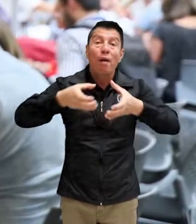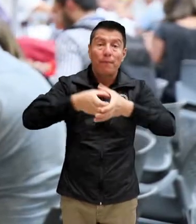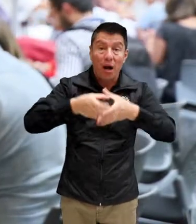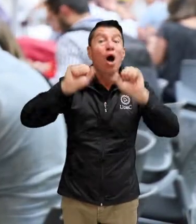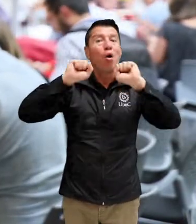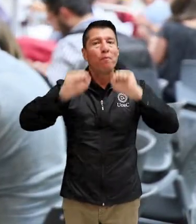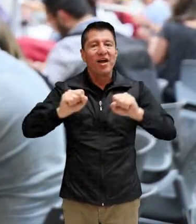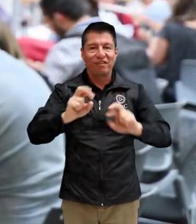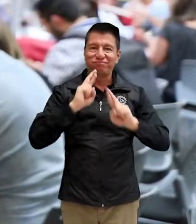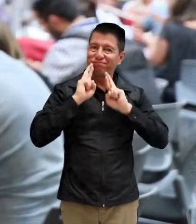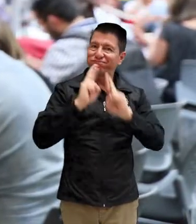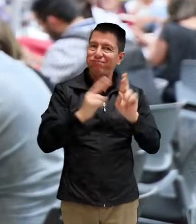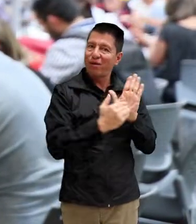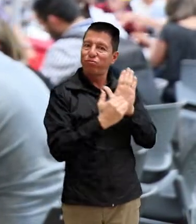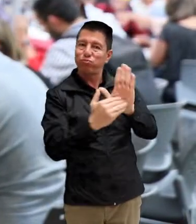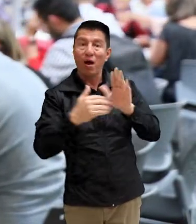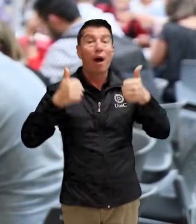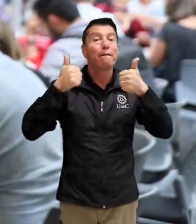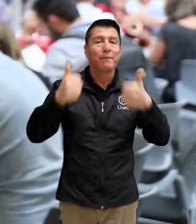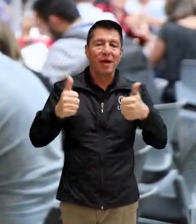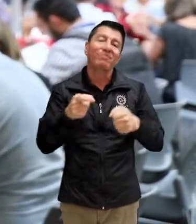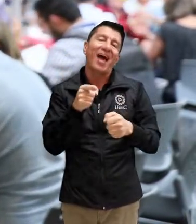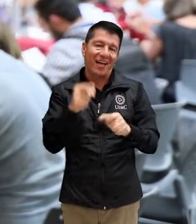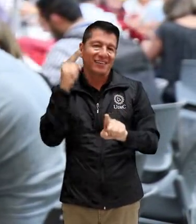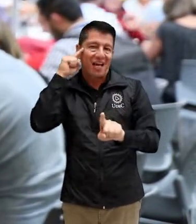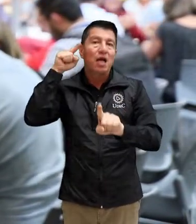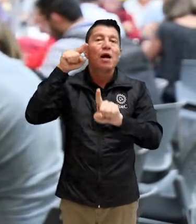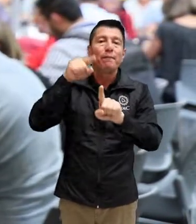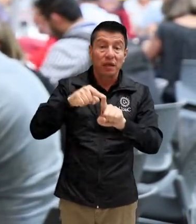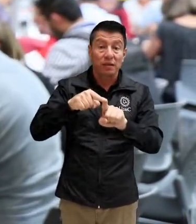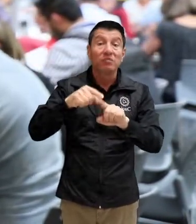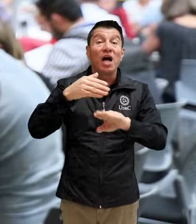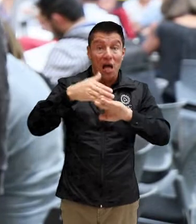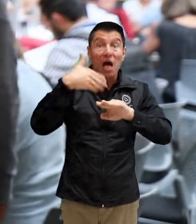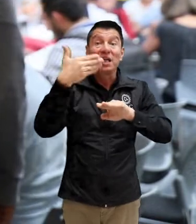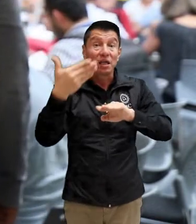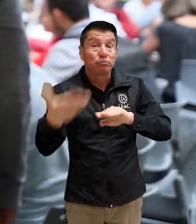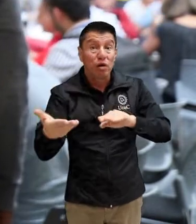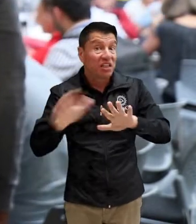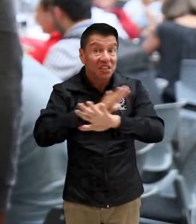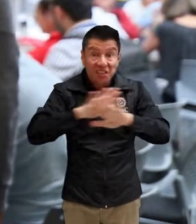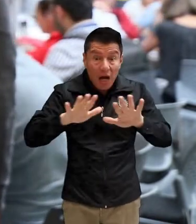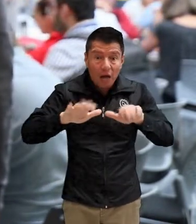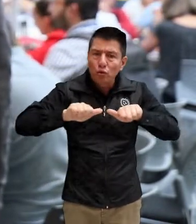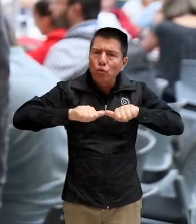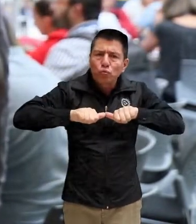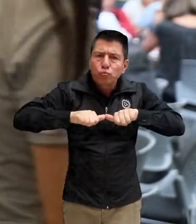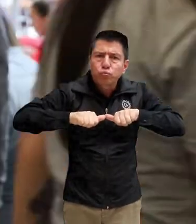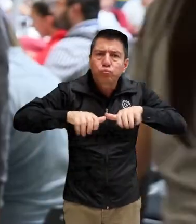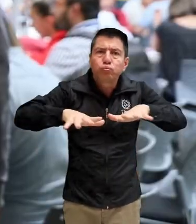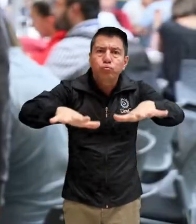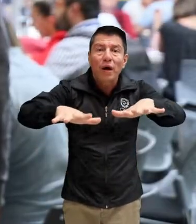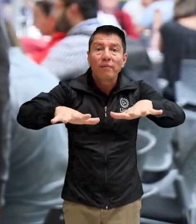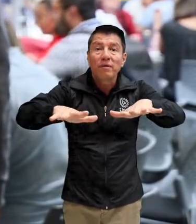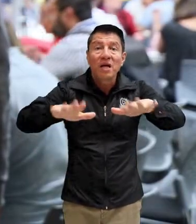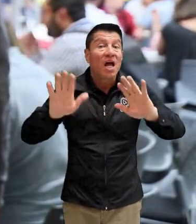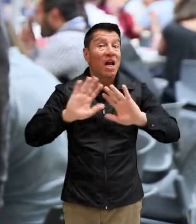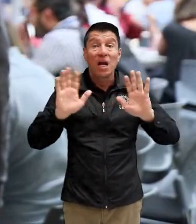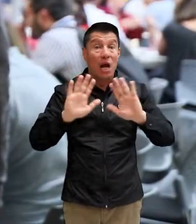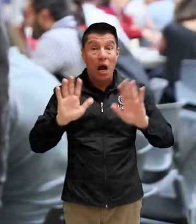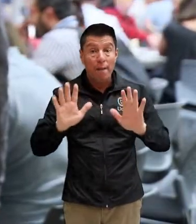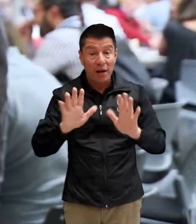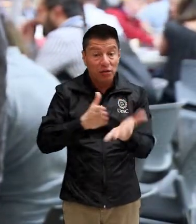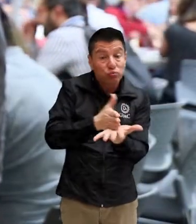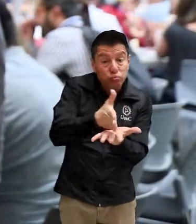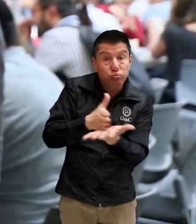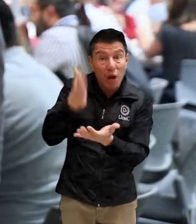resultado. Eso es lo que queremos, y que se extrapole posteriormente, no solamente al caso del ejercicio de la